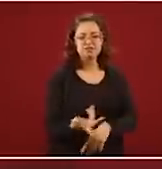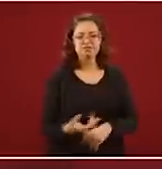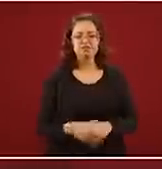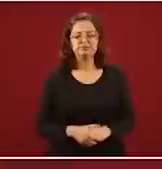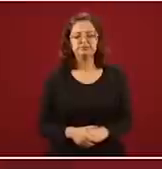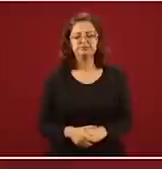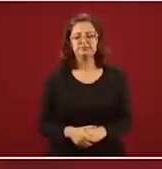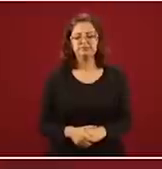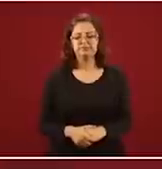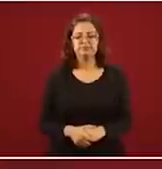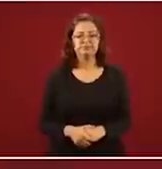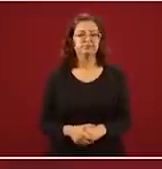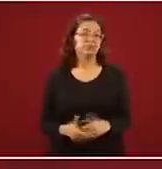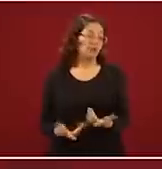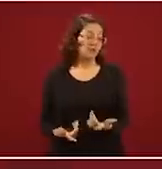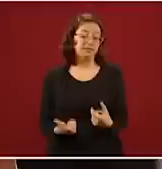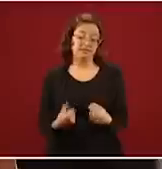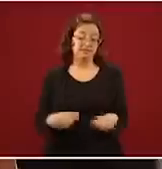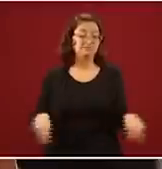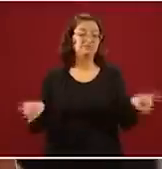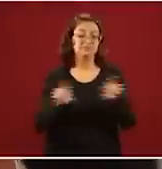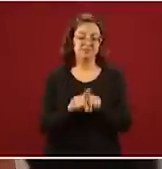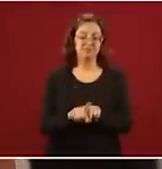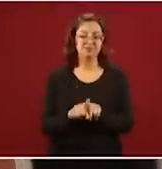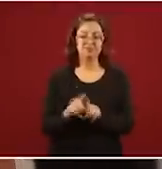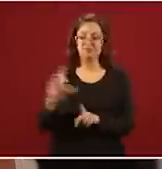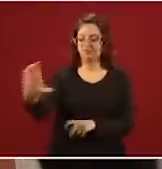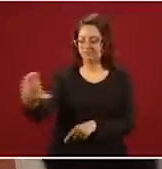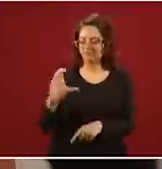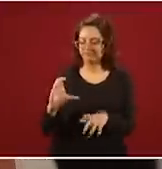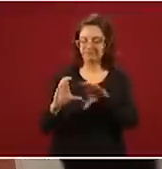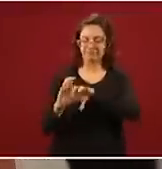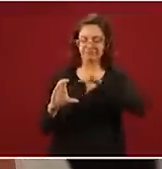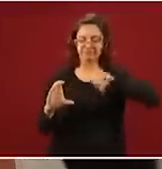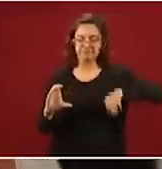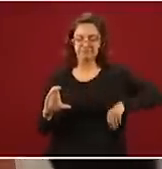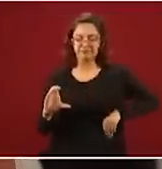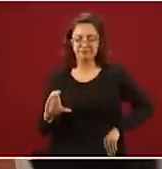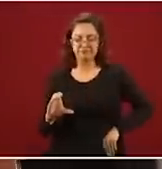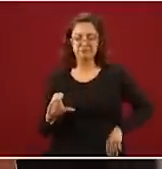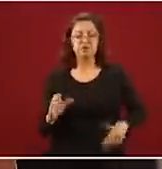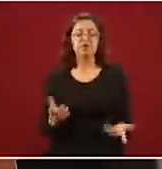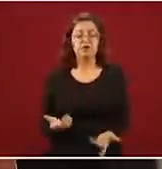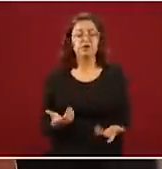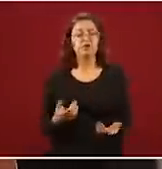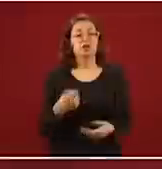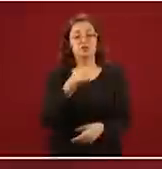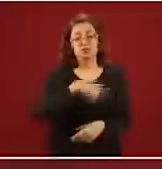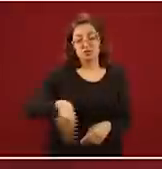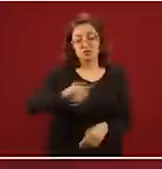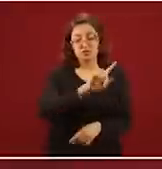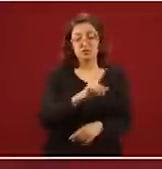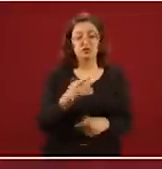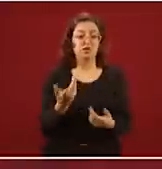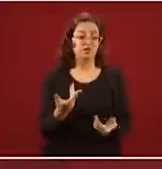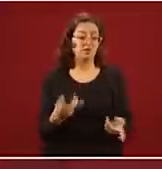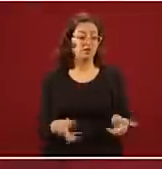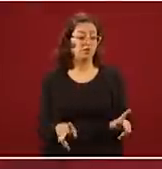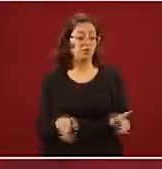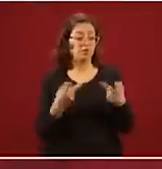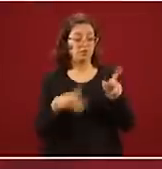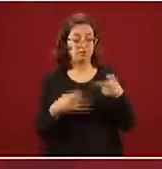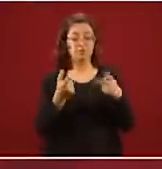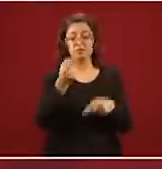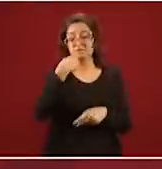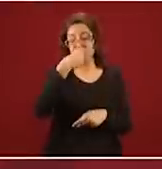Y hacían su agosto los que vendían las medicinas. Sí, por eso es la